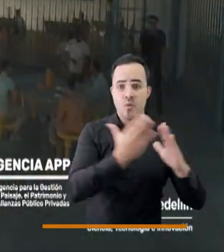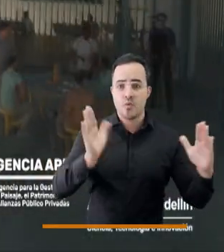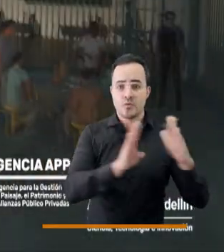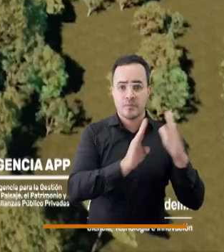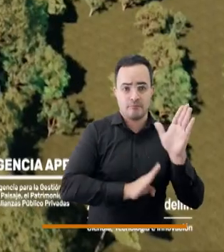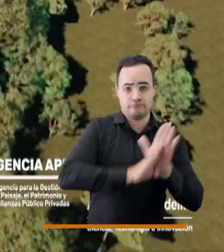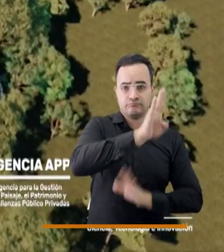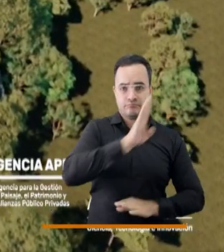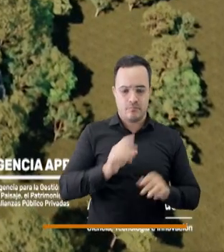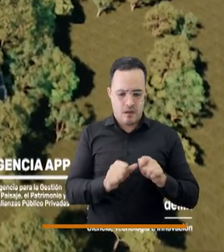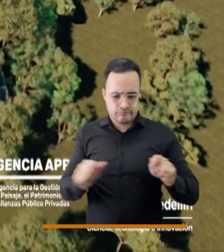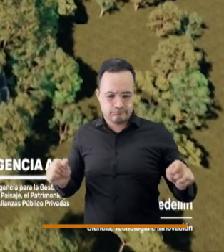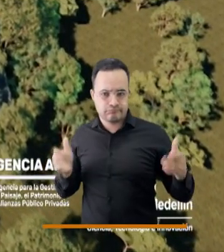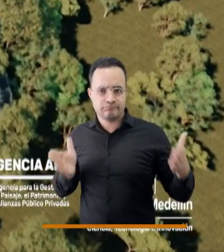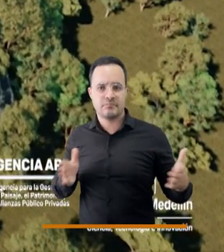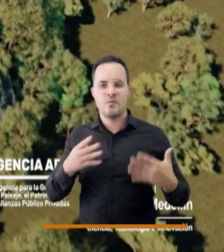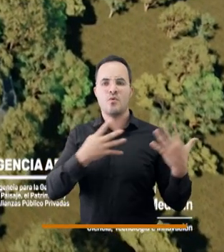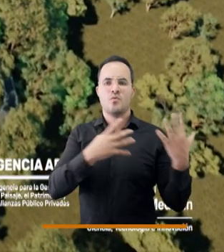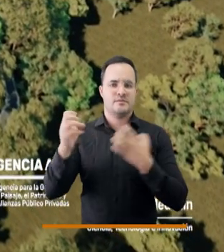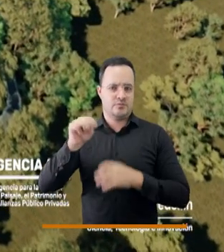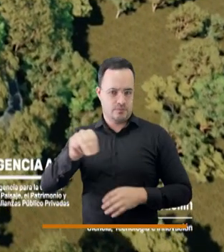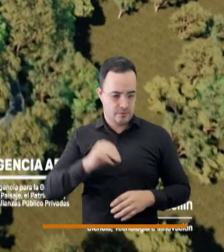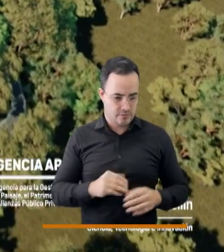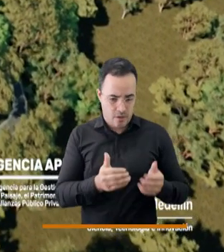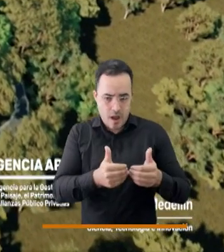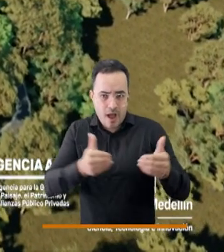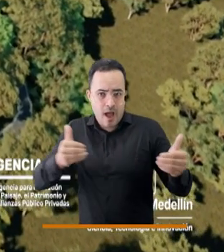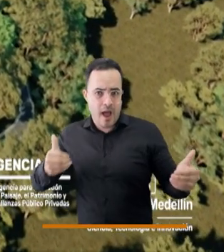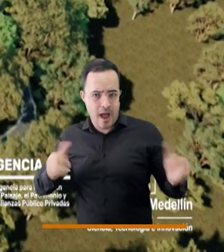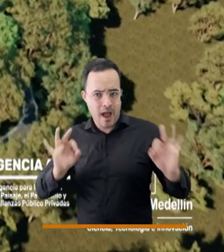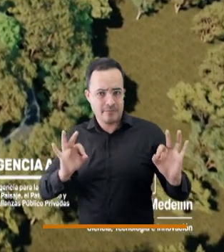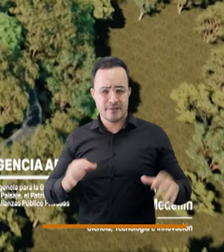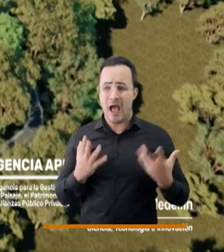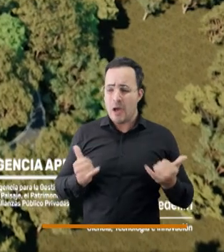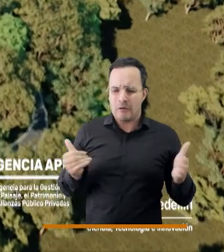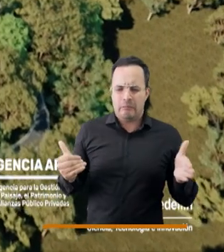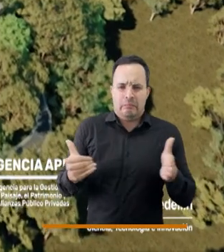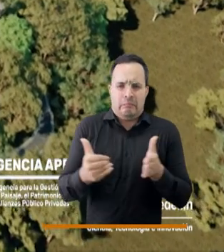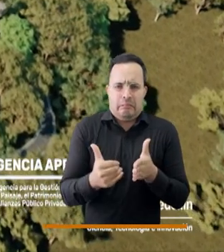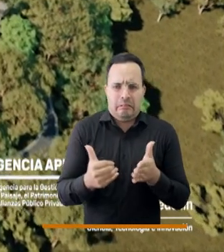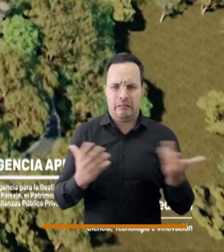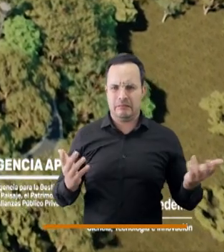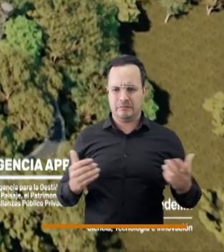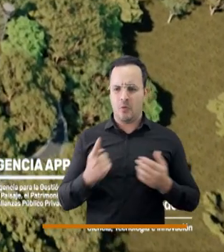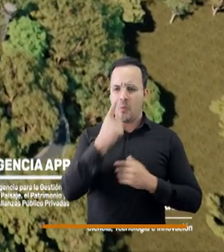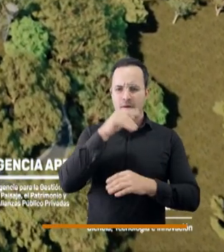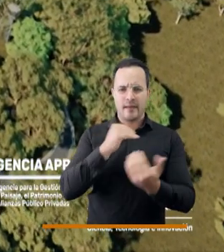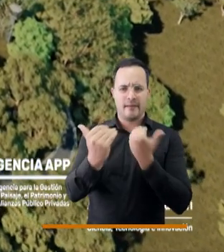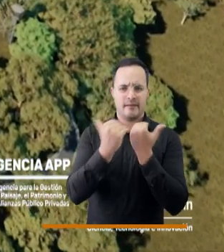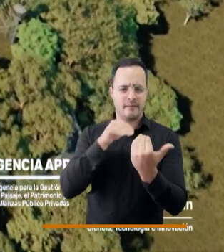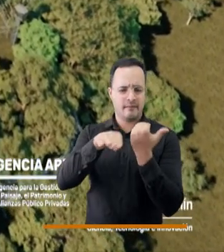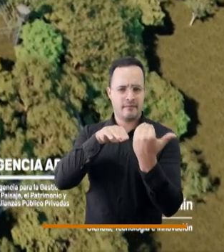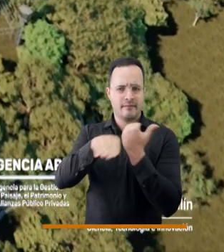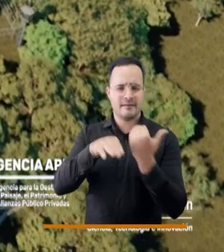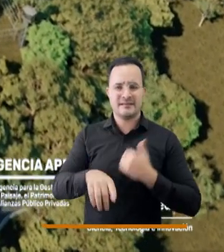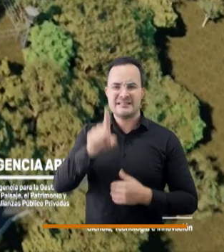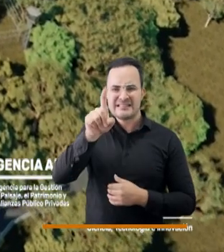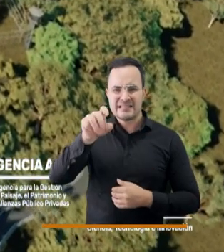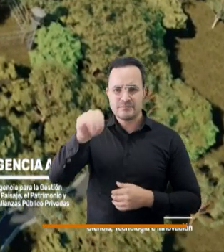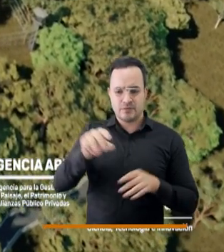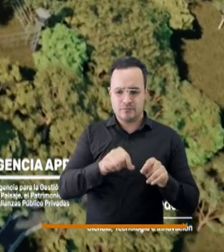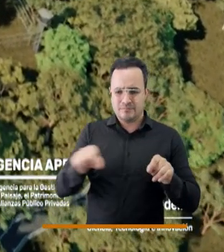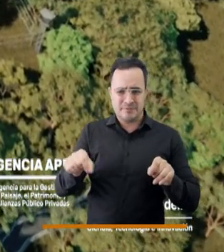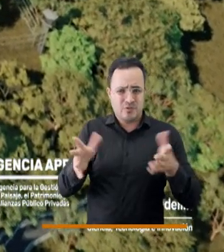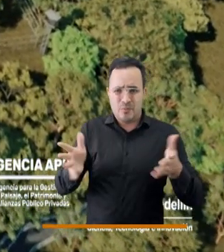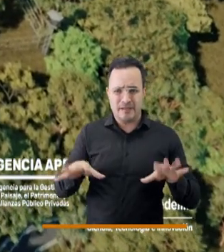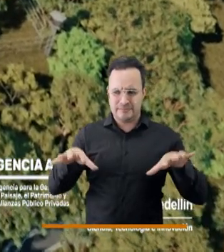200 metros y hoy lo único que lo separa es una vía de 6 metros, o sea, están violando directamente esta norma. Le